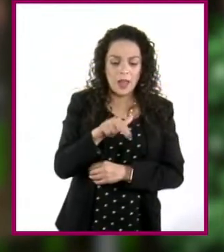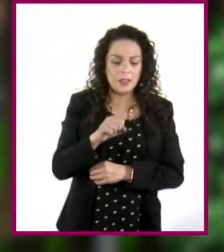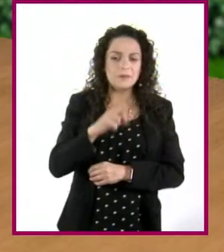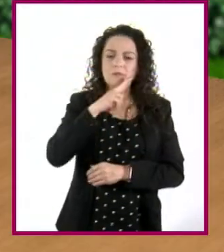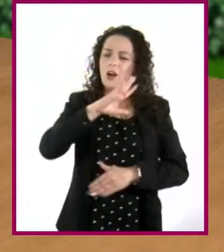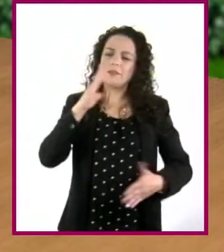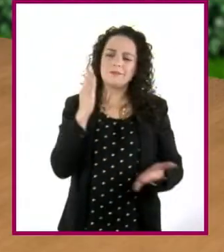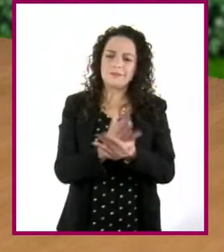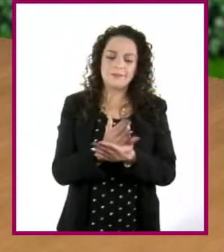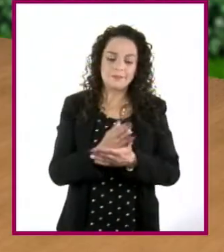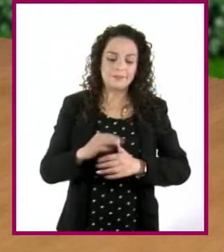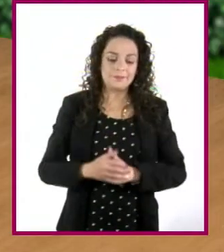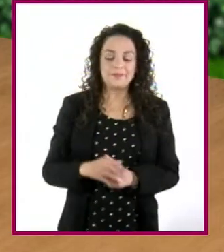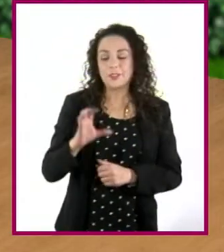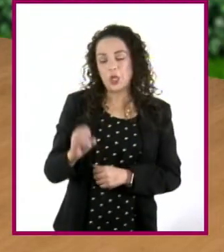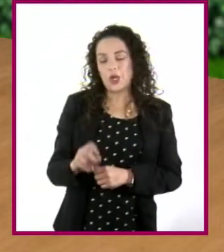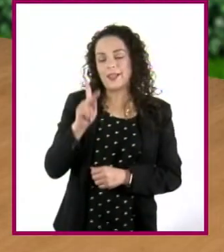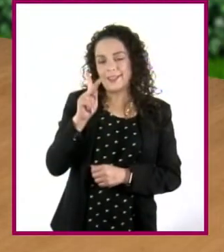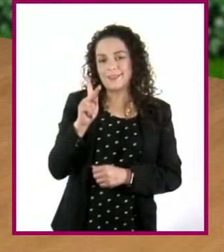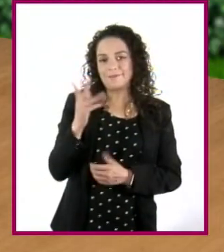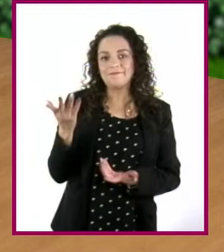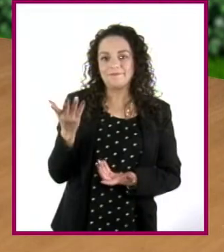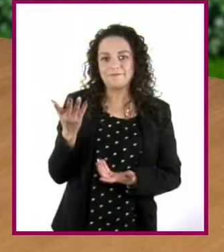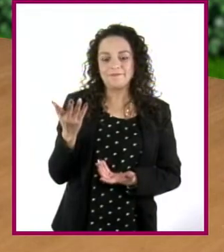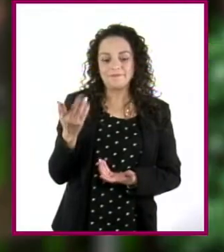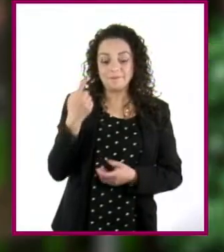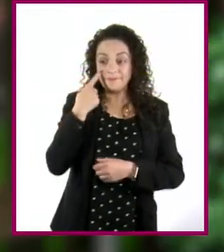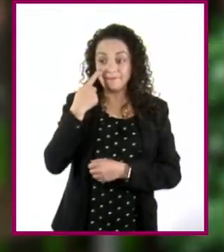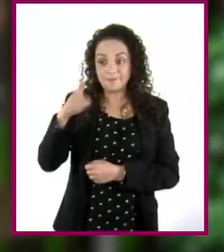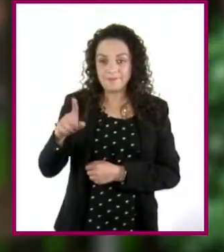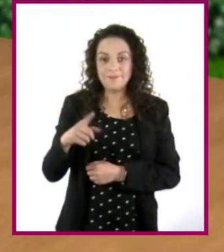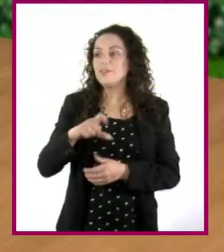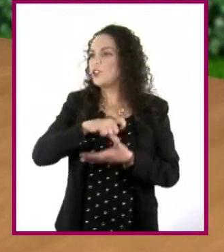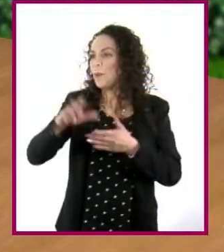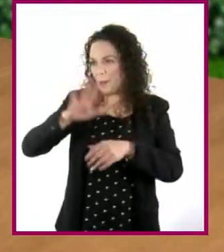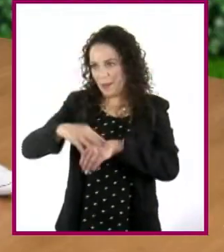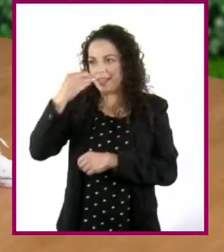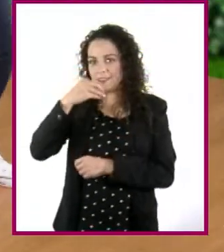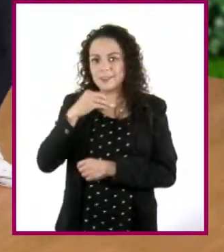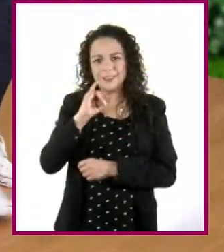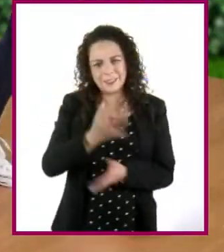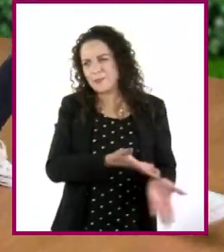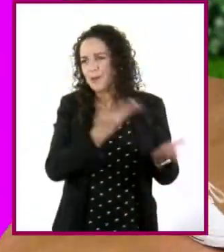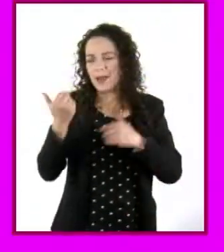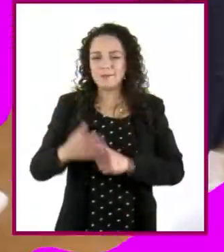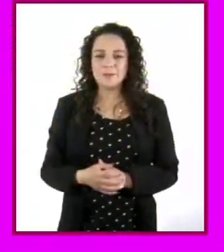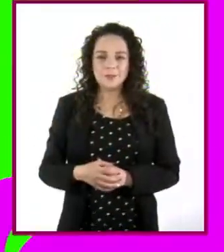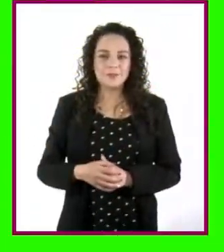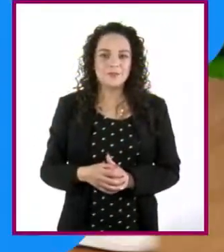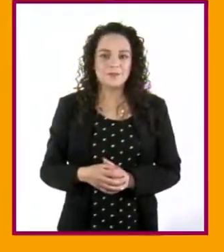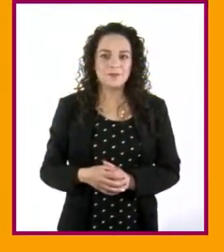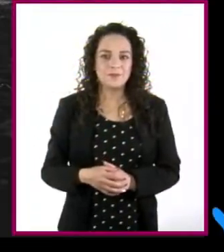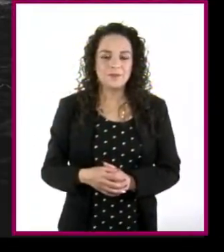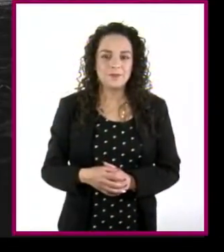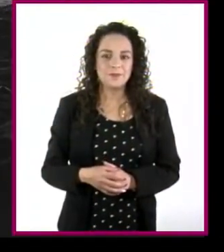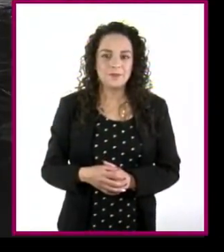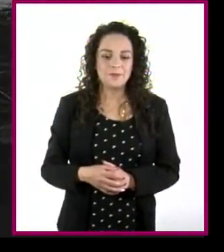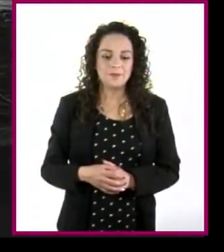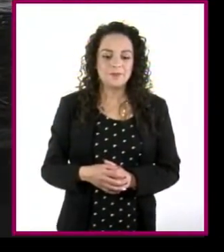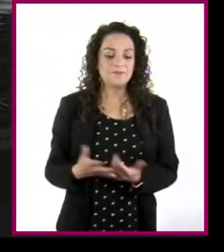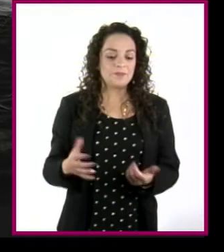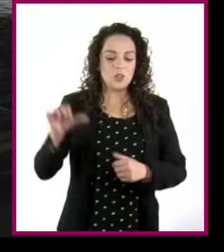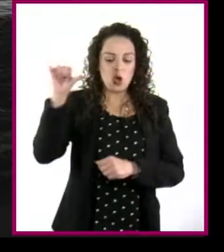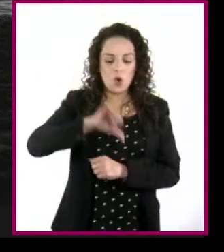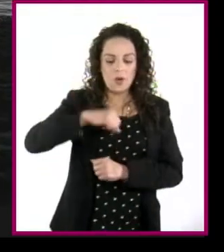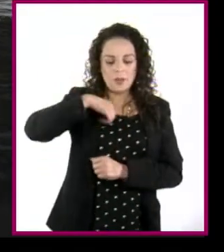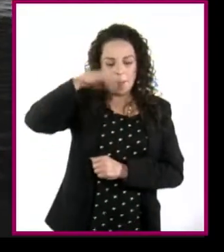hoy. Bueno, me parece. Vamos a ver si se nos pega algo más de comer. Vamos. Vamos. ¿Qué se te antoja? Hoy nos